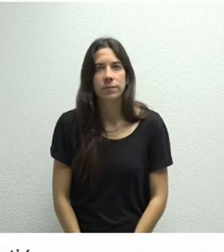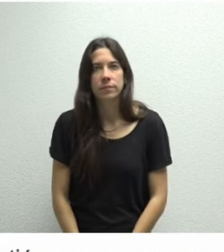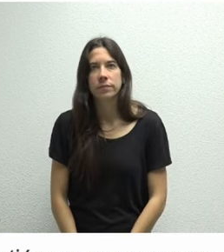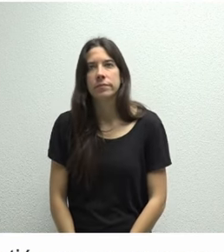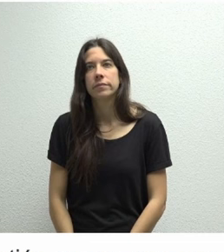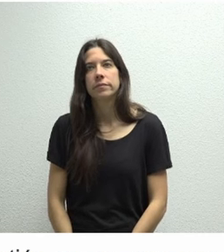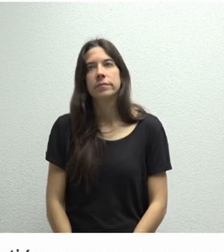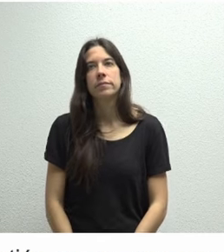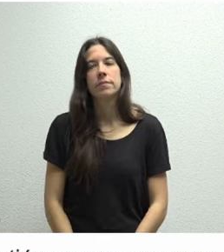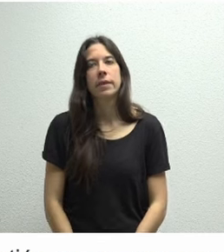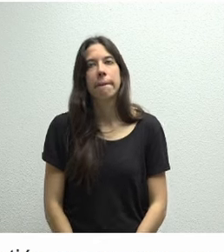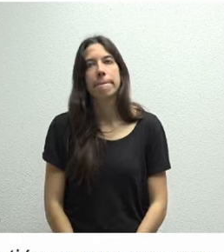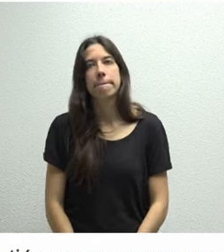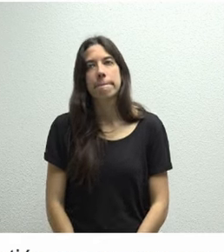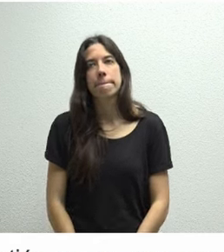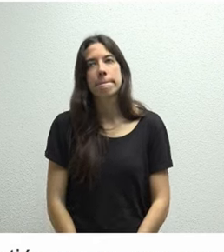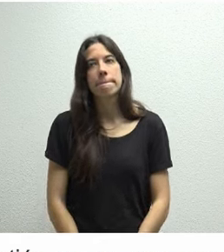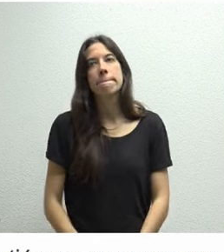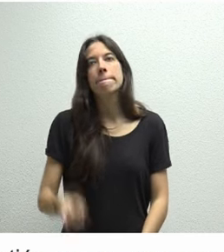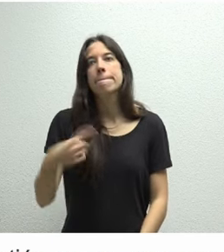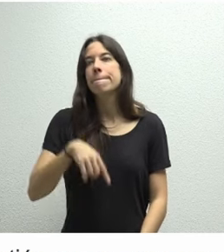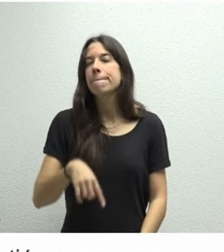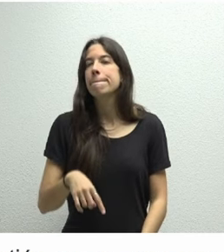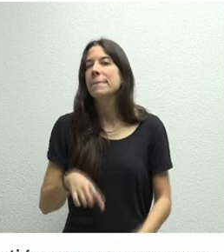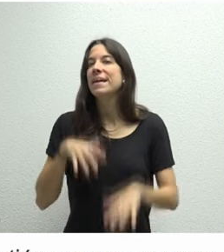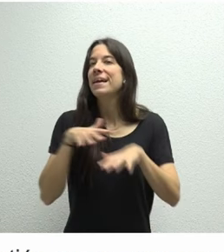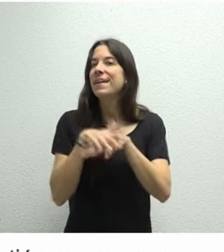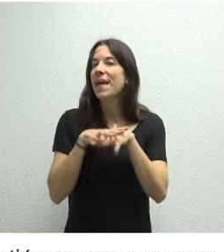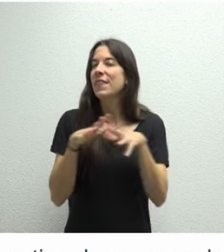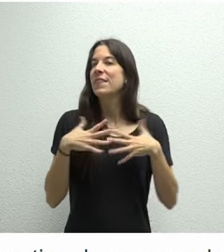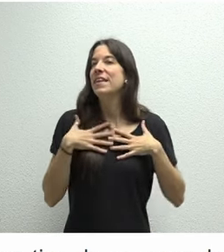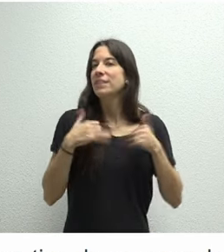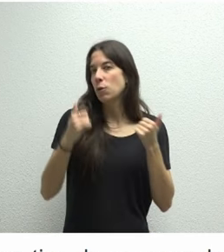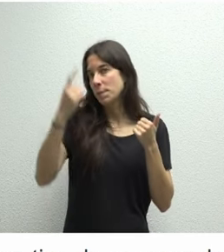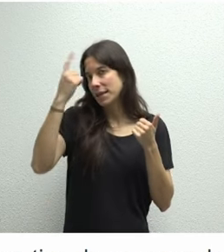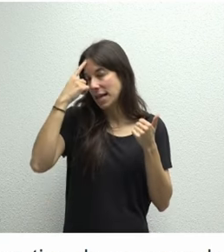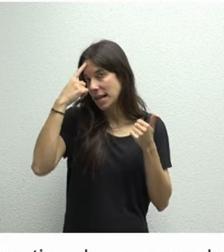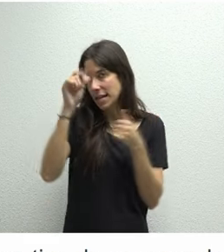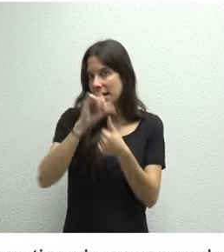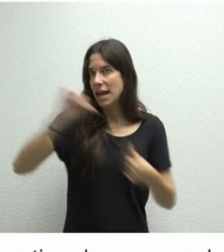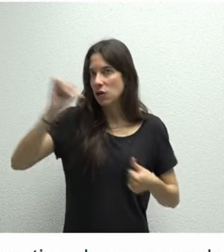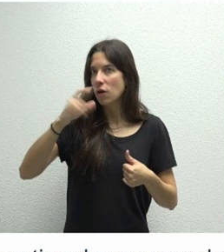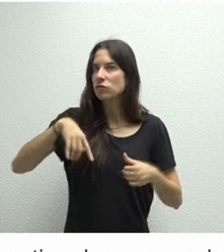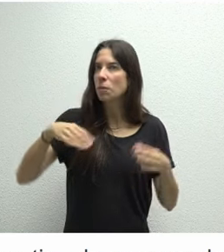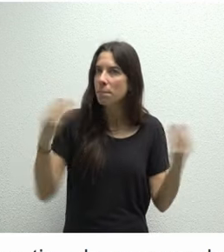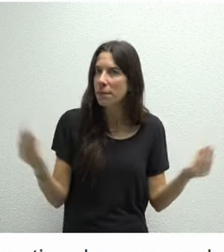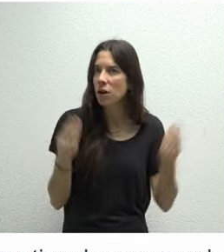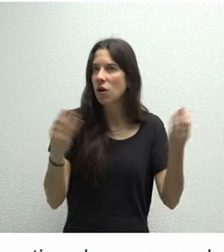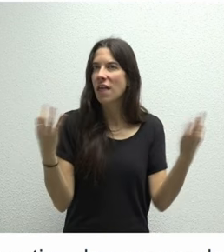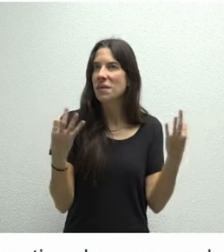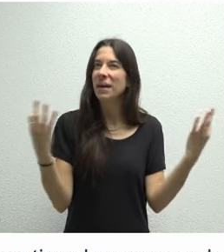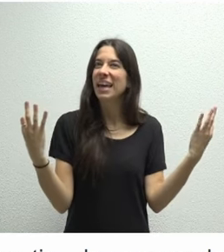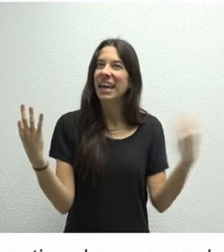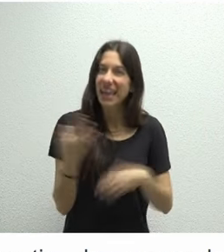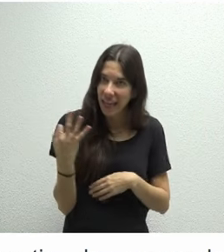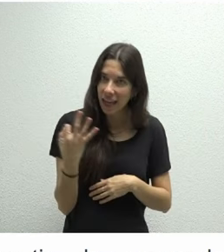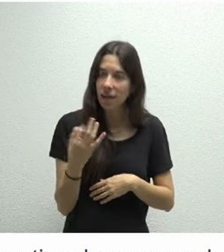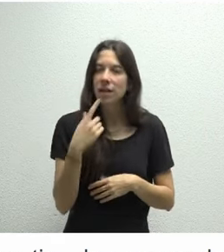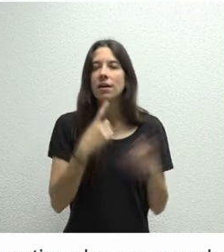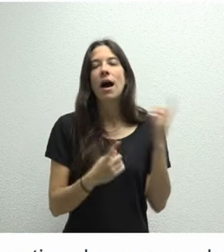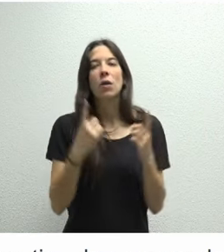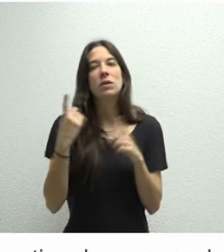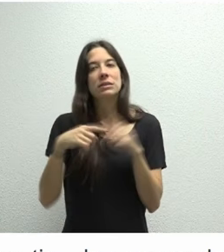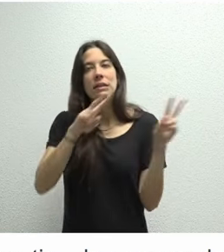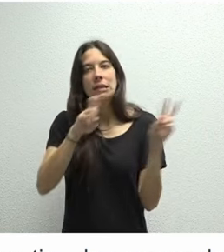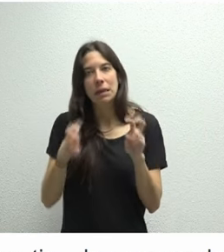atención qué tenemos que mejorar en nuestra red de Salud Mental en en La Rioja pues algunas cuestiones es decir esto